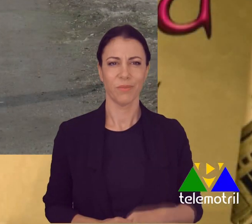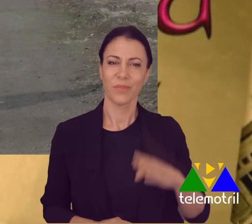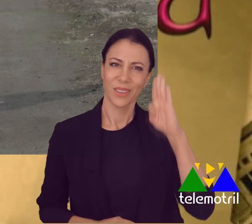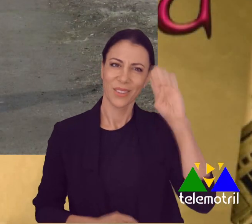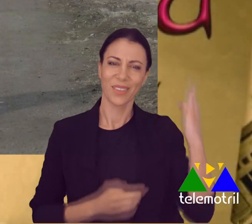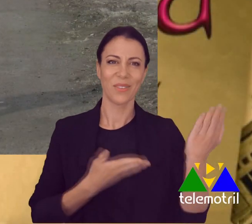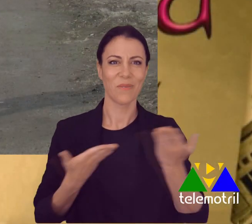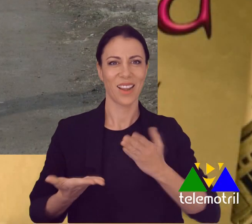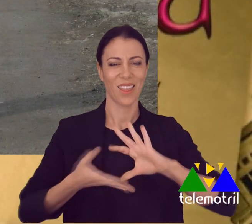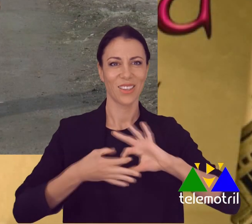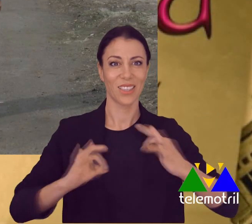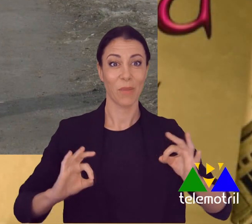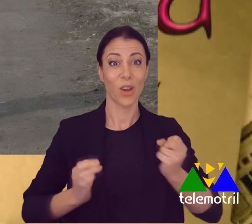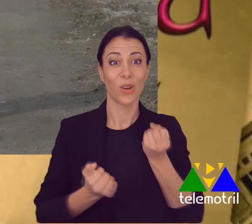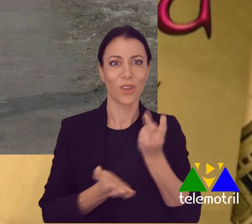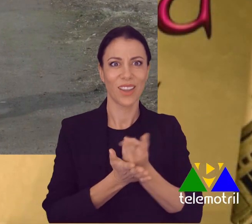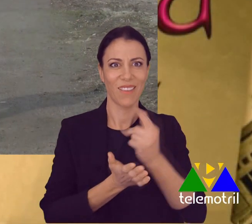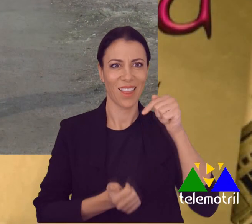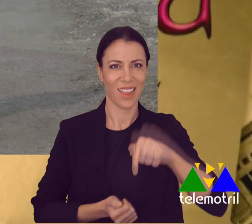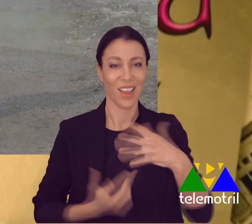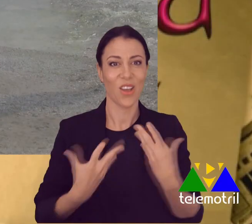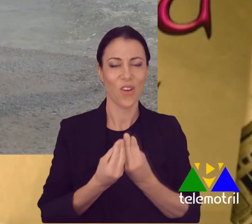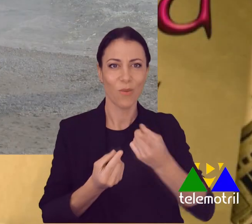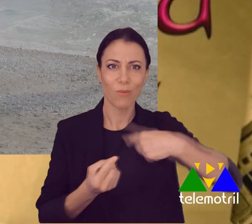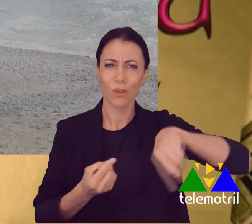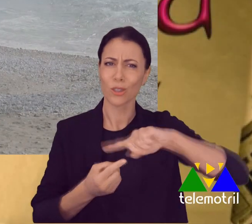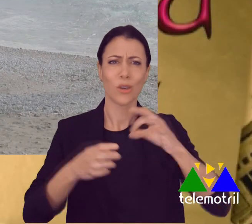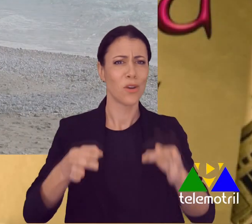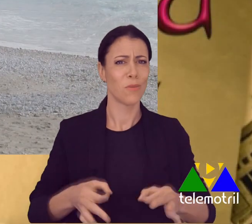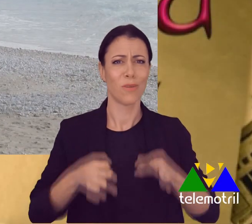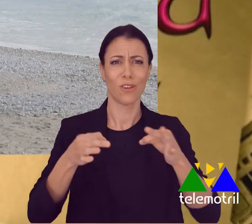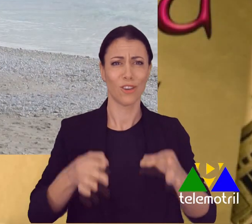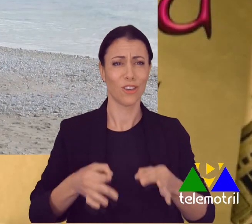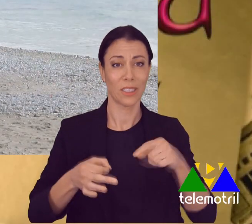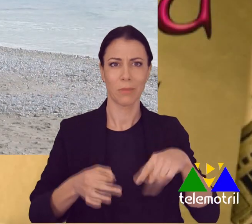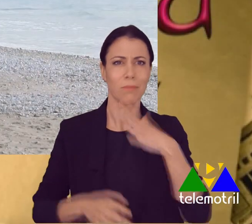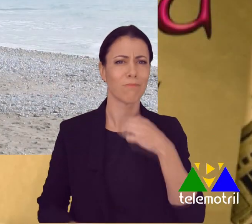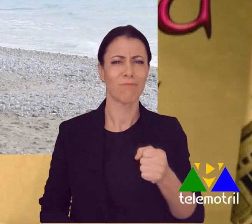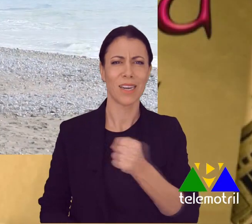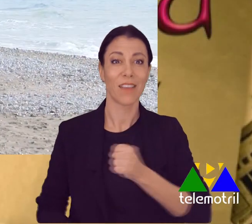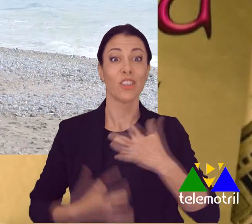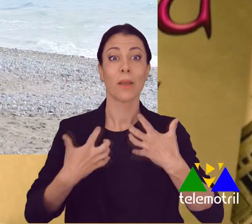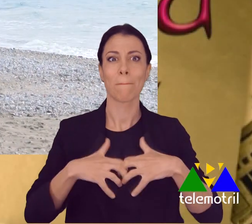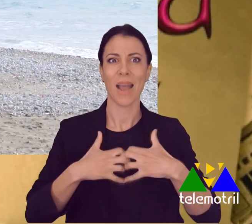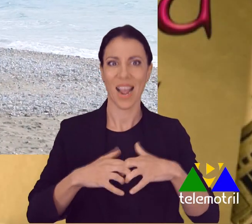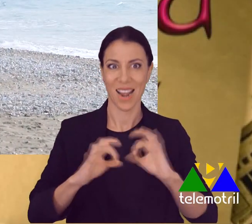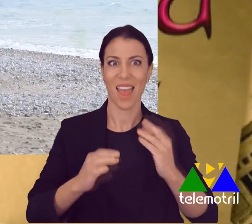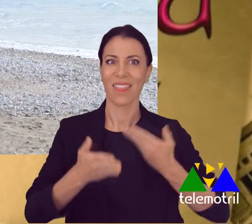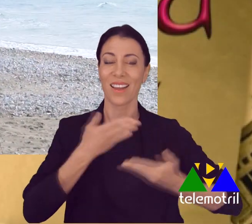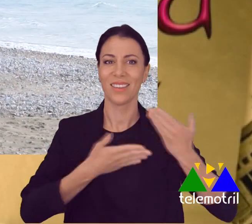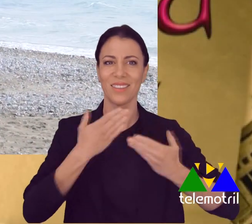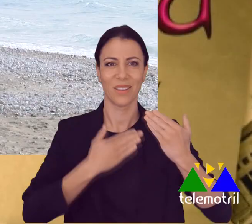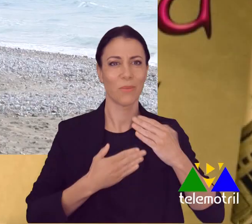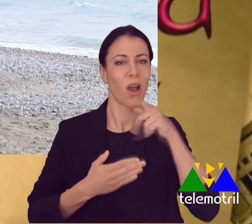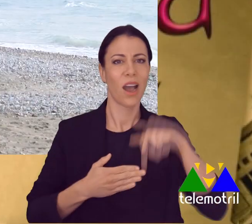Bienvenidos amigos, ¿qué tal? Un día más ya estamos con todos ustedes, como siempre aquí, en esta fantástica máquina del tiempo que les proponemos a través de